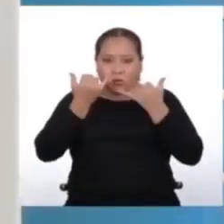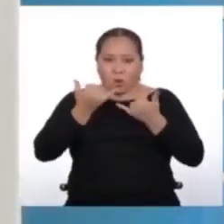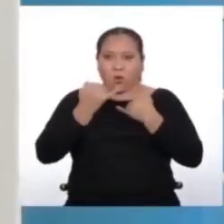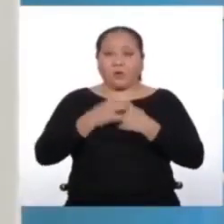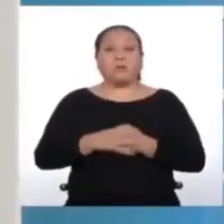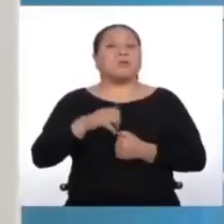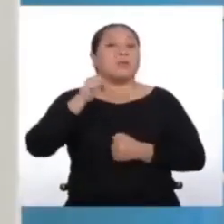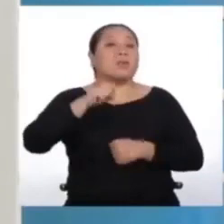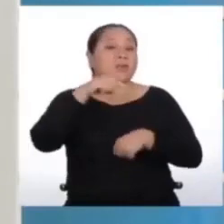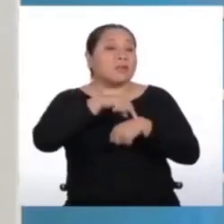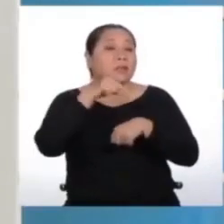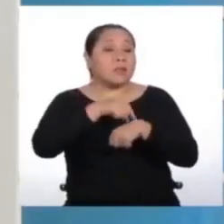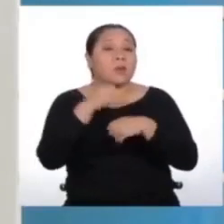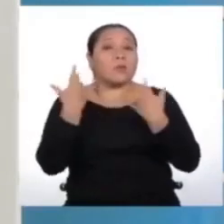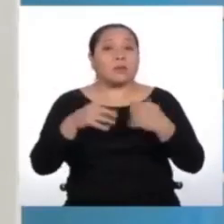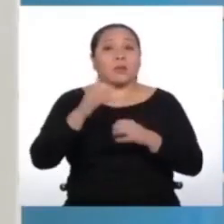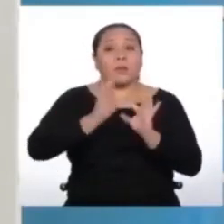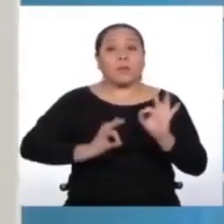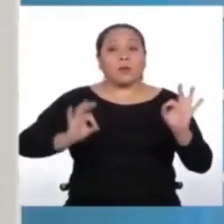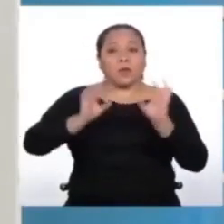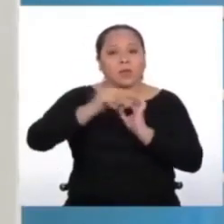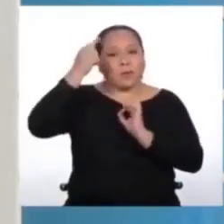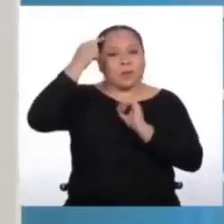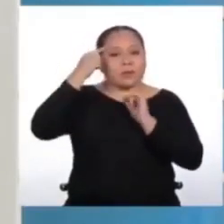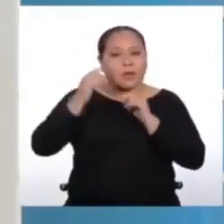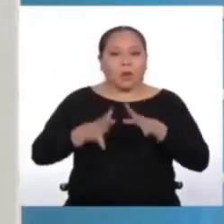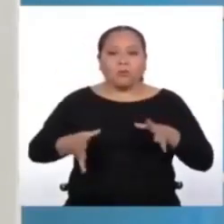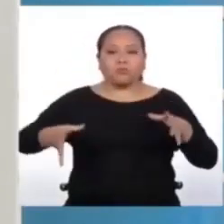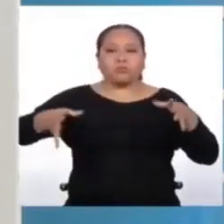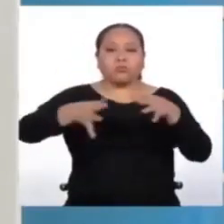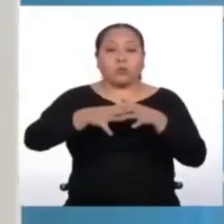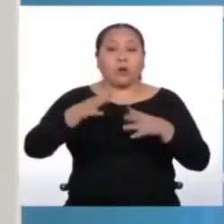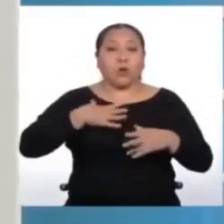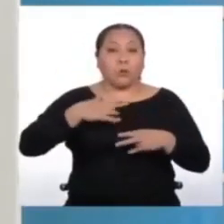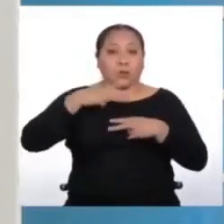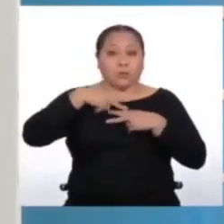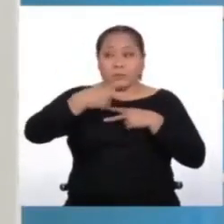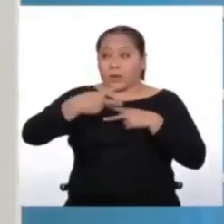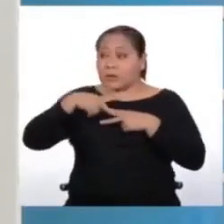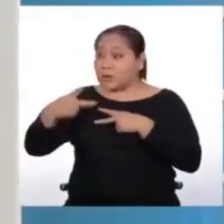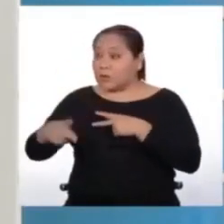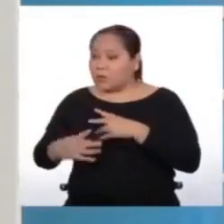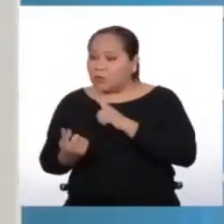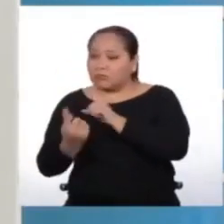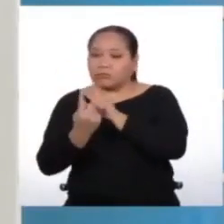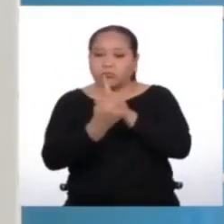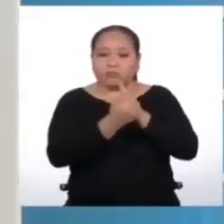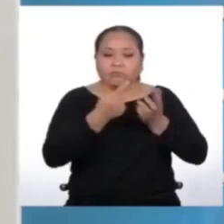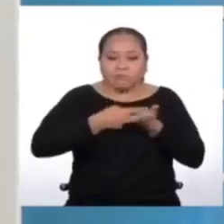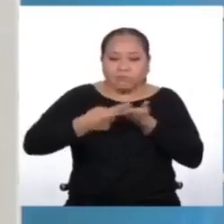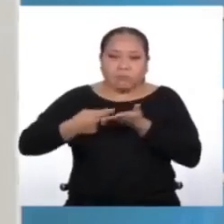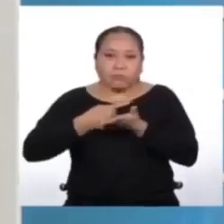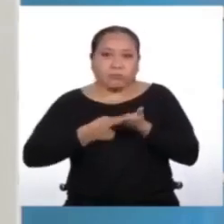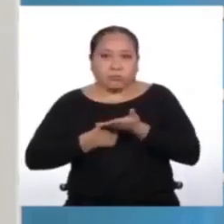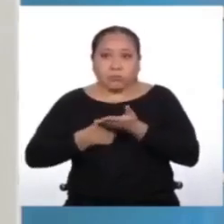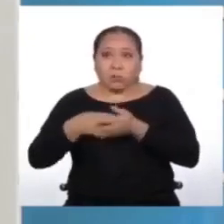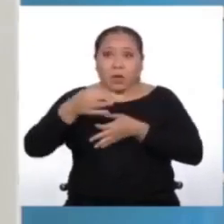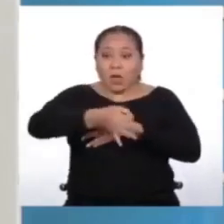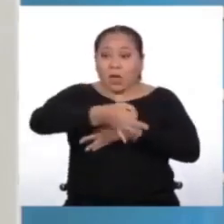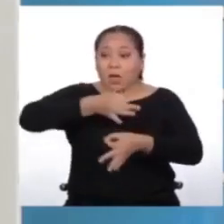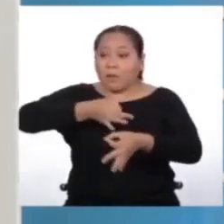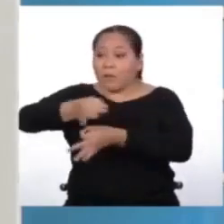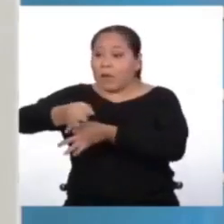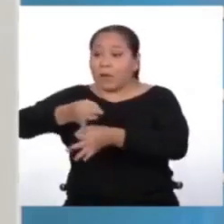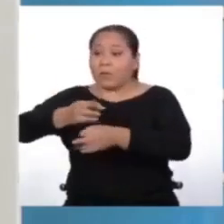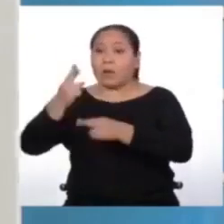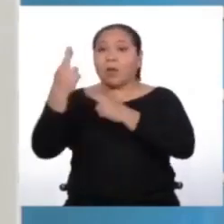estos momentos es muy necesario pensar en colectivo. Con mis vecinos tuvimos una reunión virtual de coordinación. Nos turnamos la